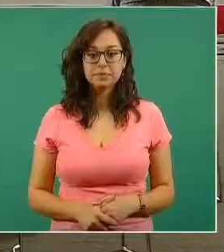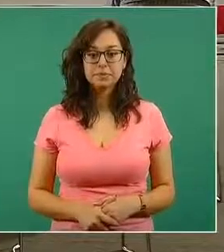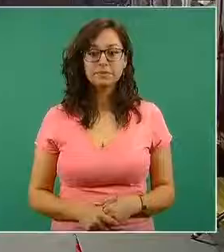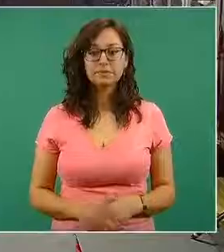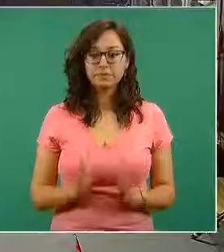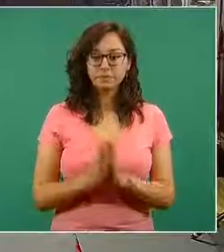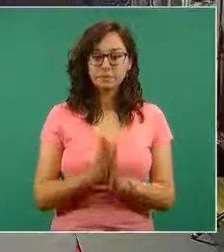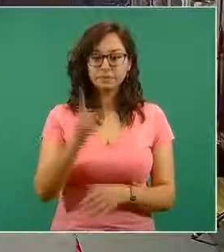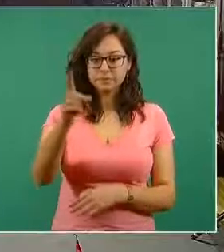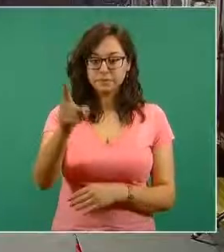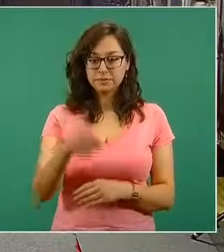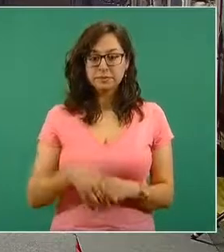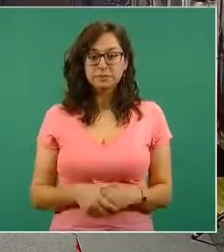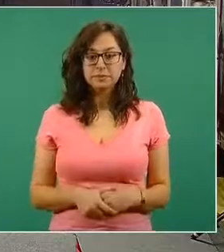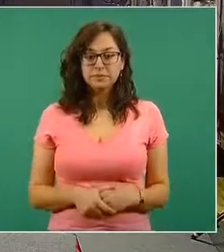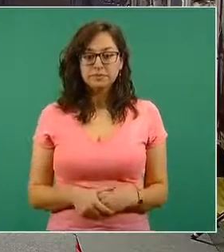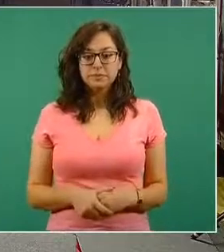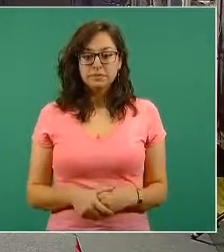Adelante, por favor.